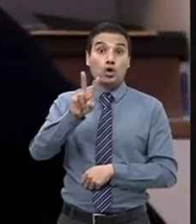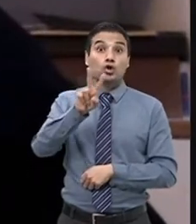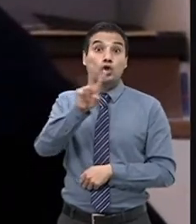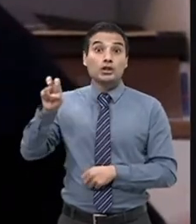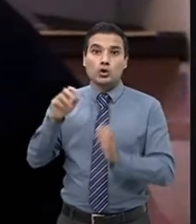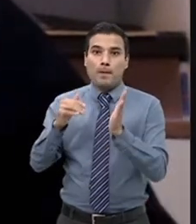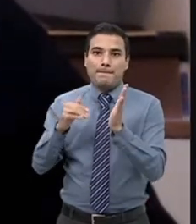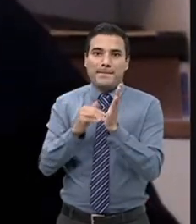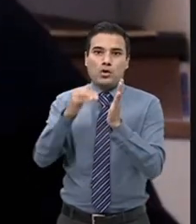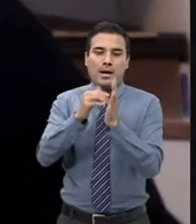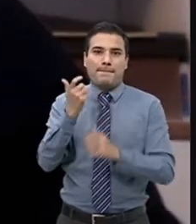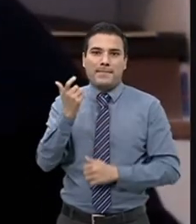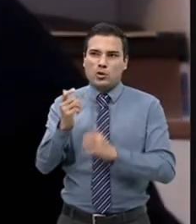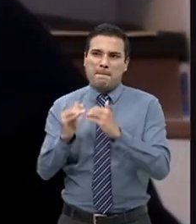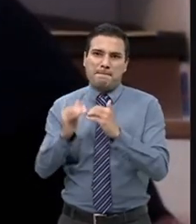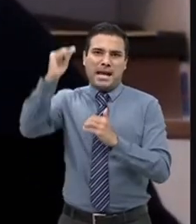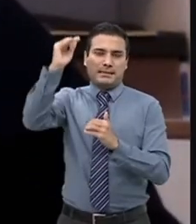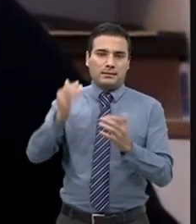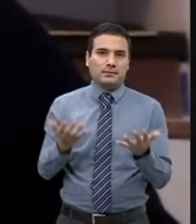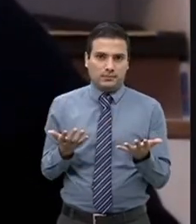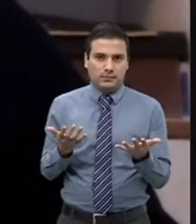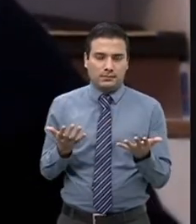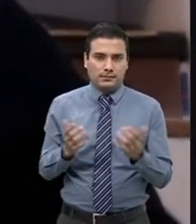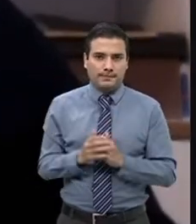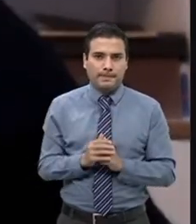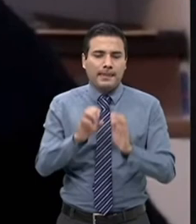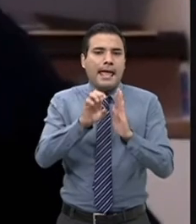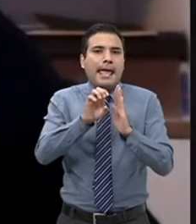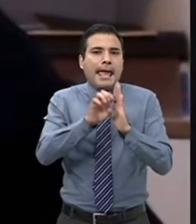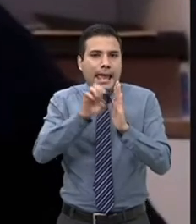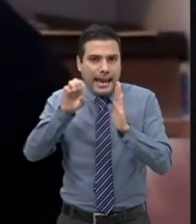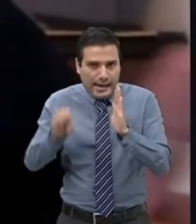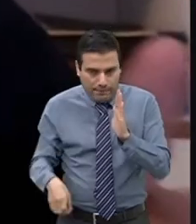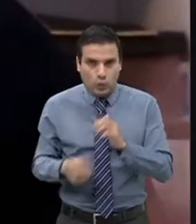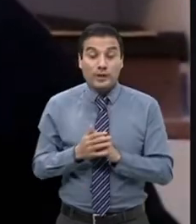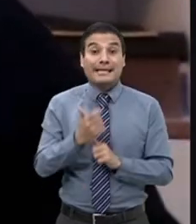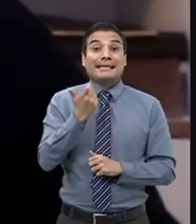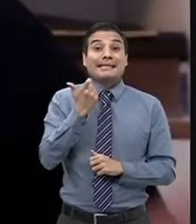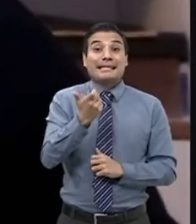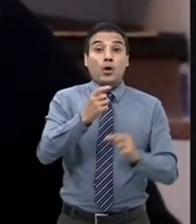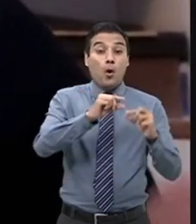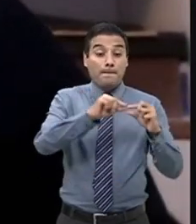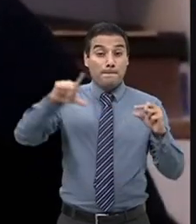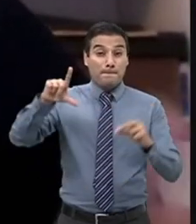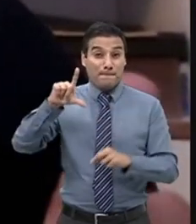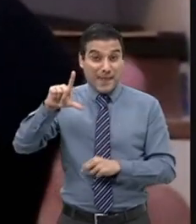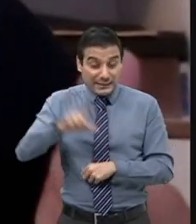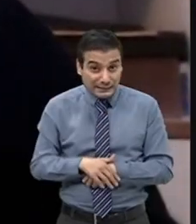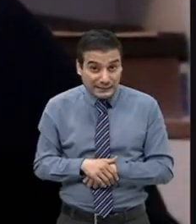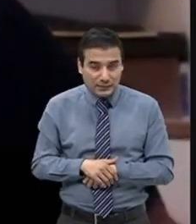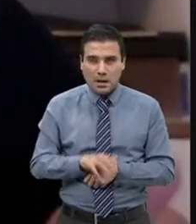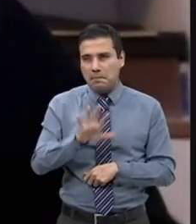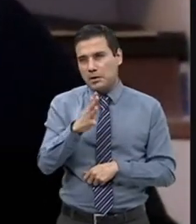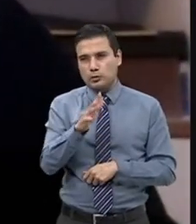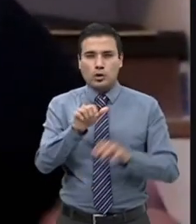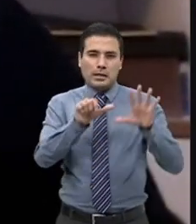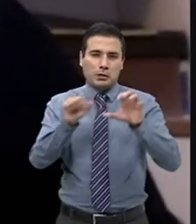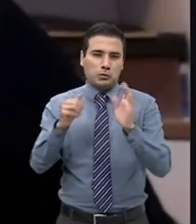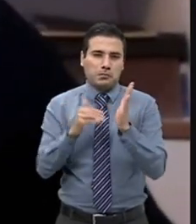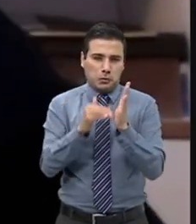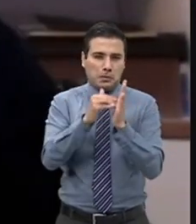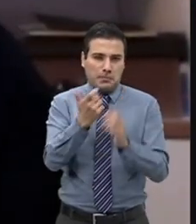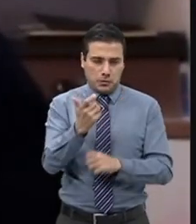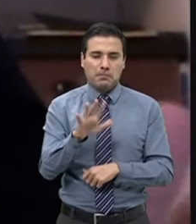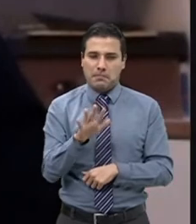si tomamos el valor más alto por ser gasto no reportado el rebase estaría rondando los 600 millones de